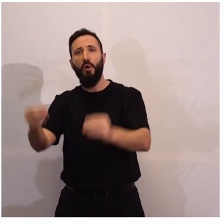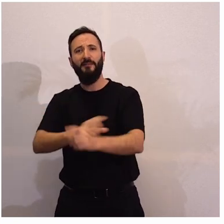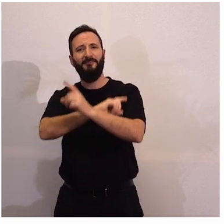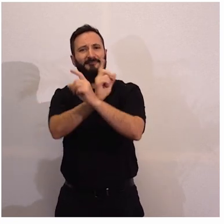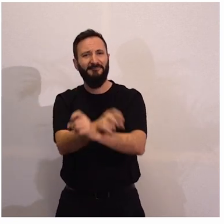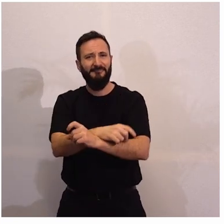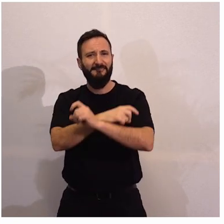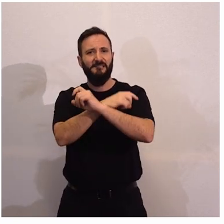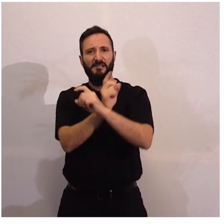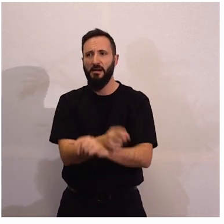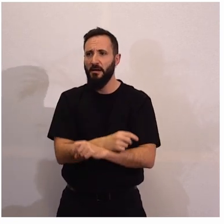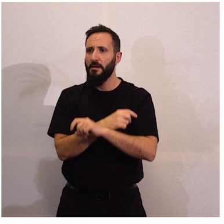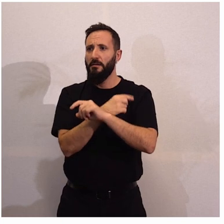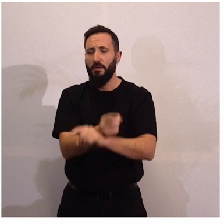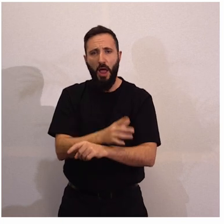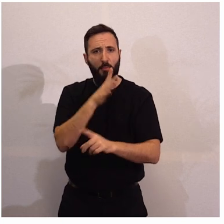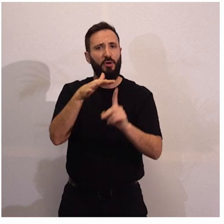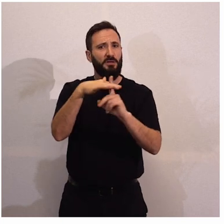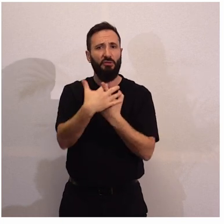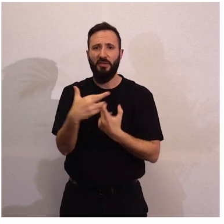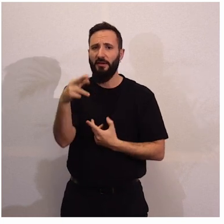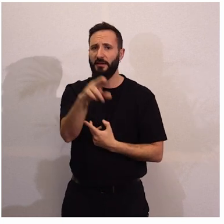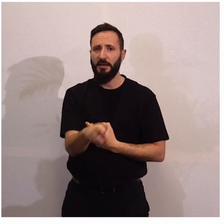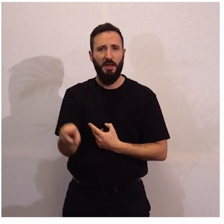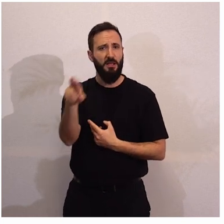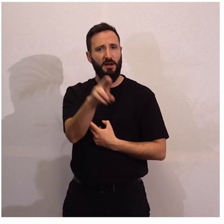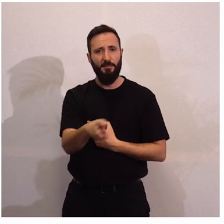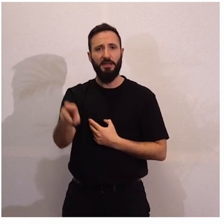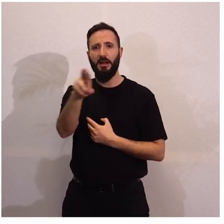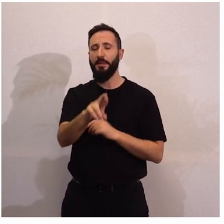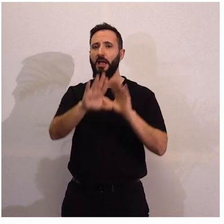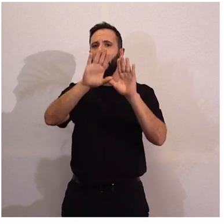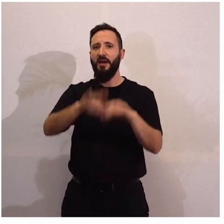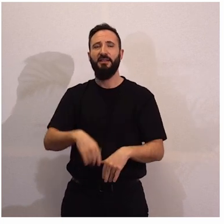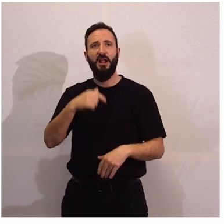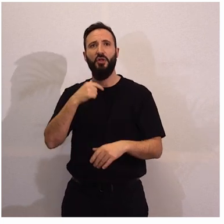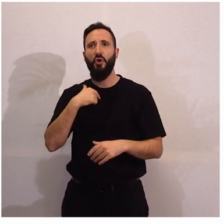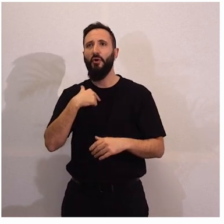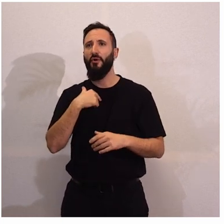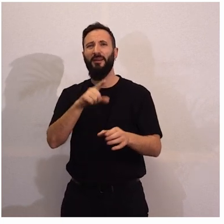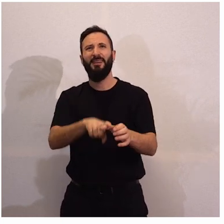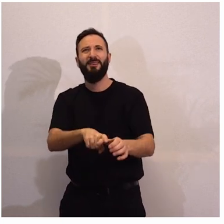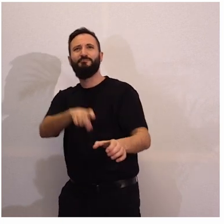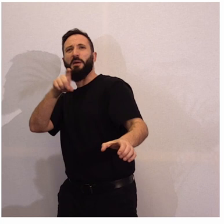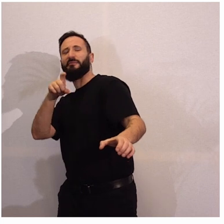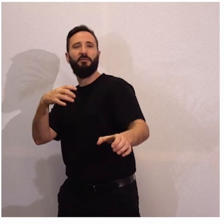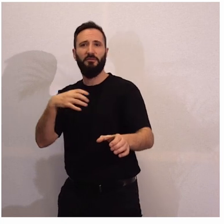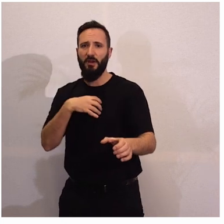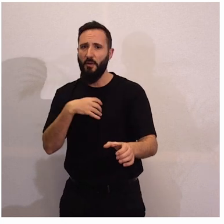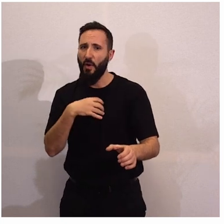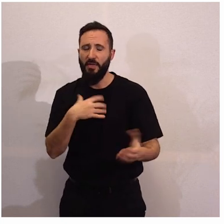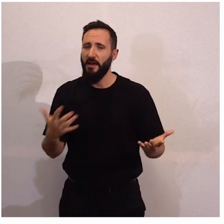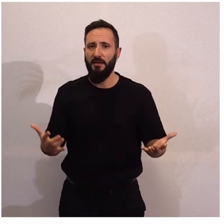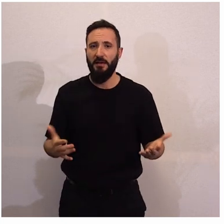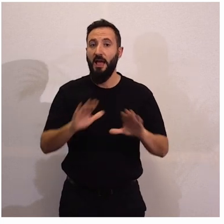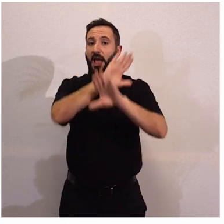alguna manera se fue cronificando esa situación y no veía salida. Entonces,